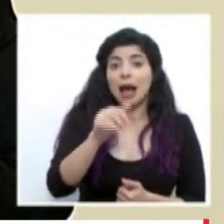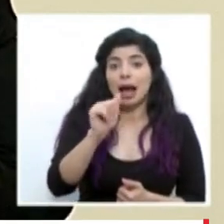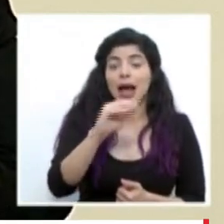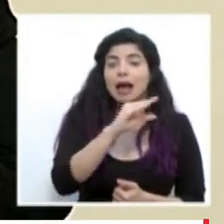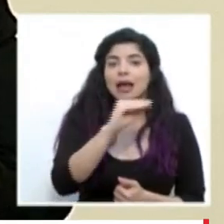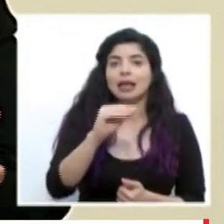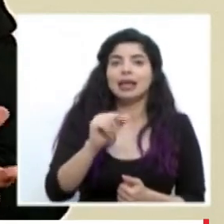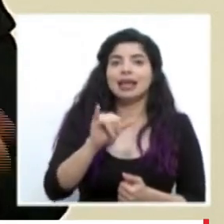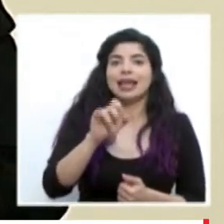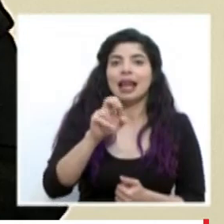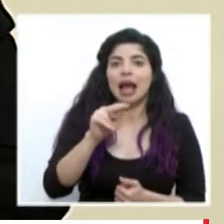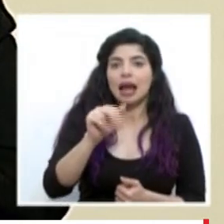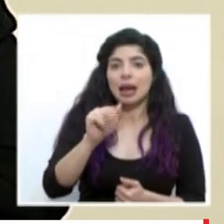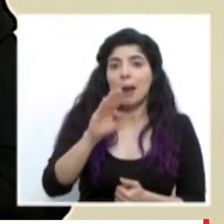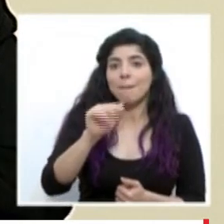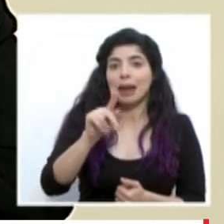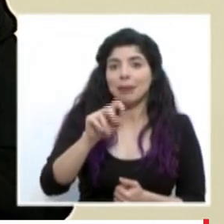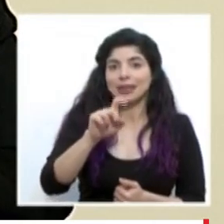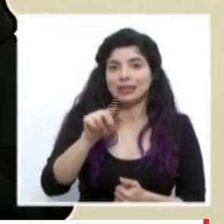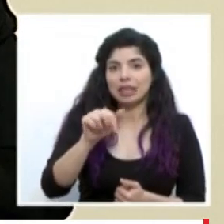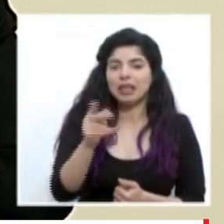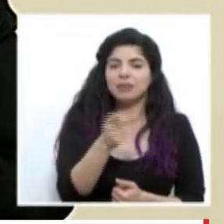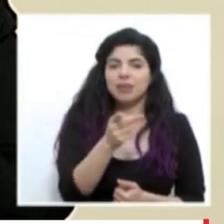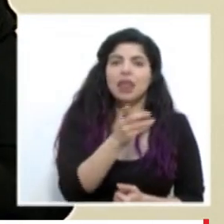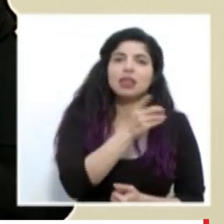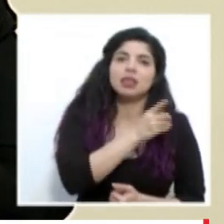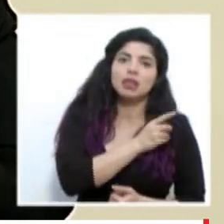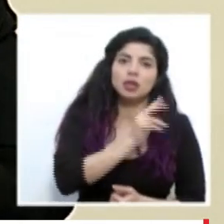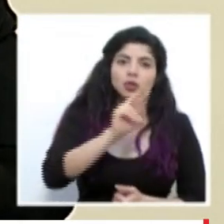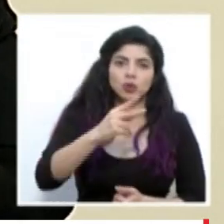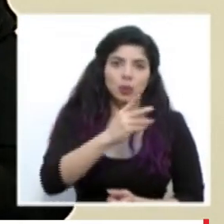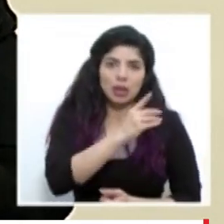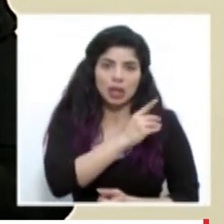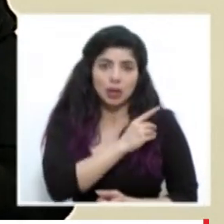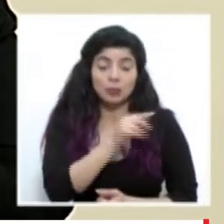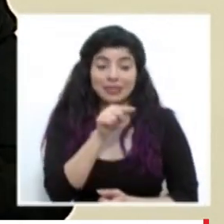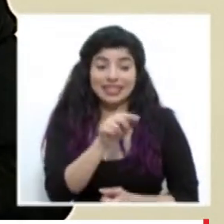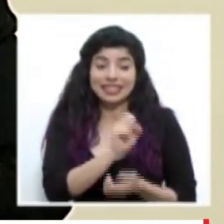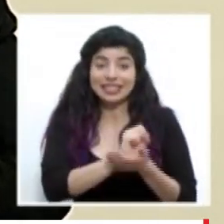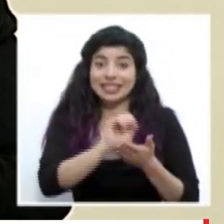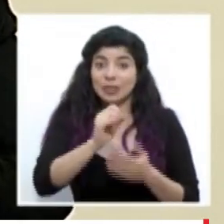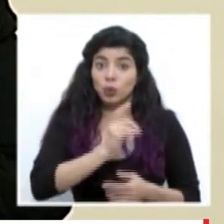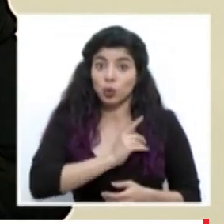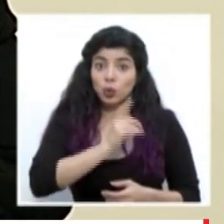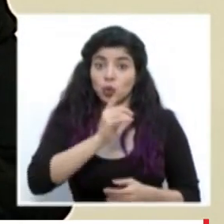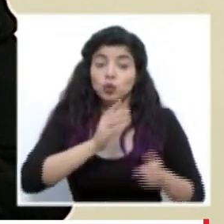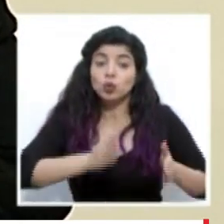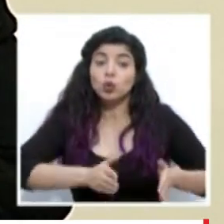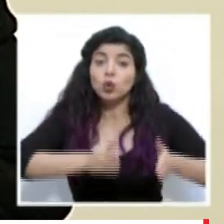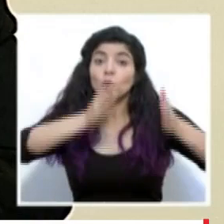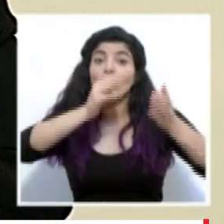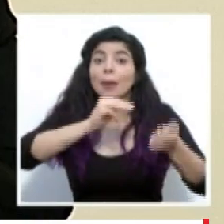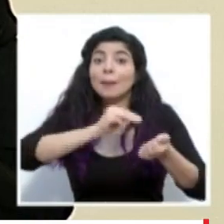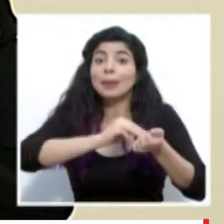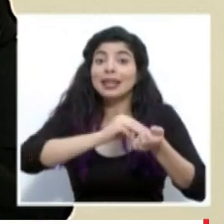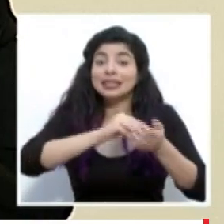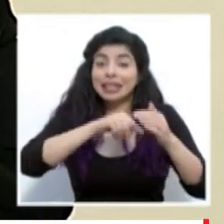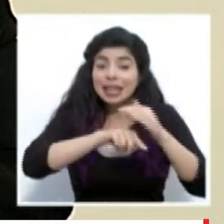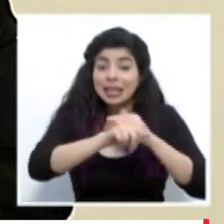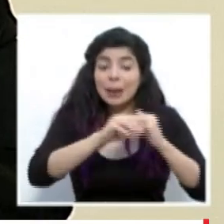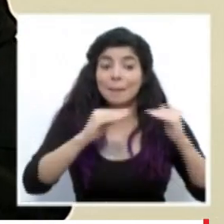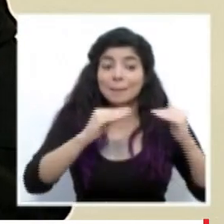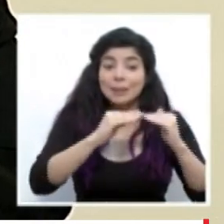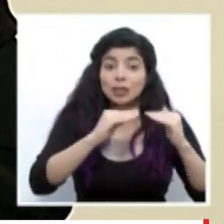Balmaceda, que son el subdirector y la directora del hospital. Y en el Hospital San Juan de Dios, en la torre de medicina interna, el